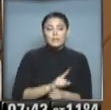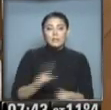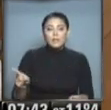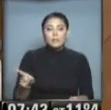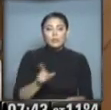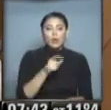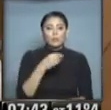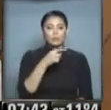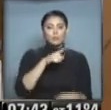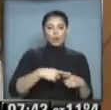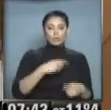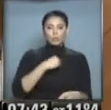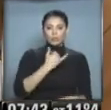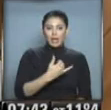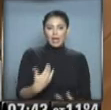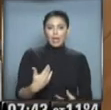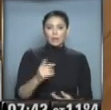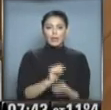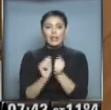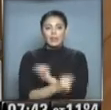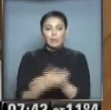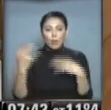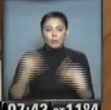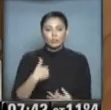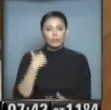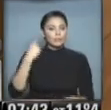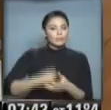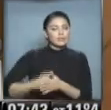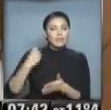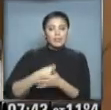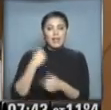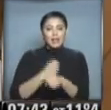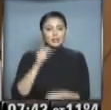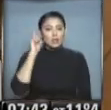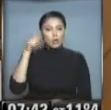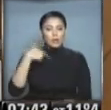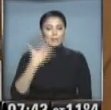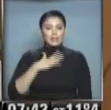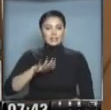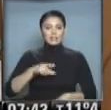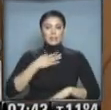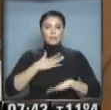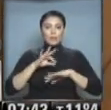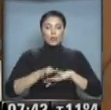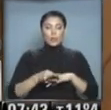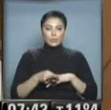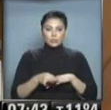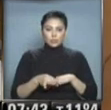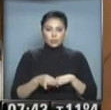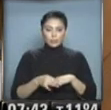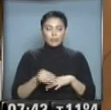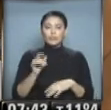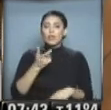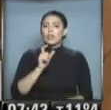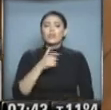voluntad política para hacer todo lo que teníamos que cambiar entonces yo voy a trabajar para eso ese es mi compromiso no voy